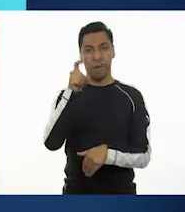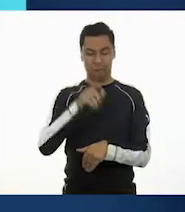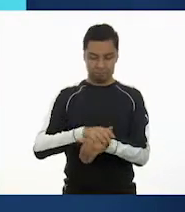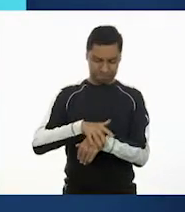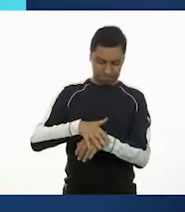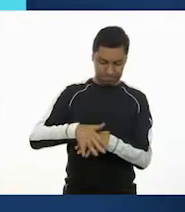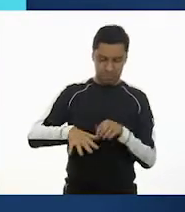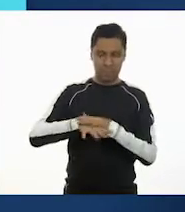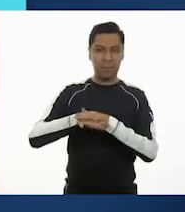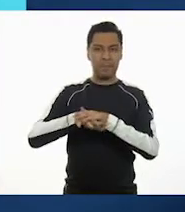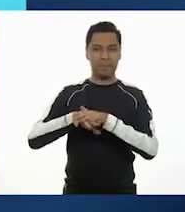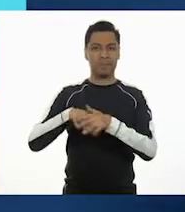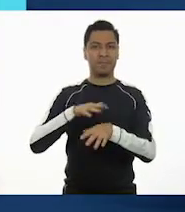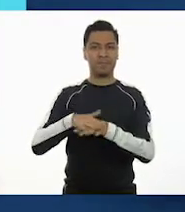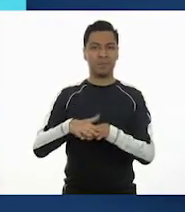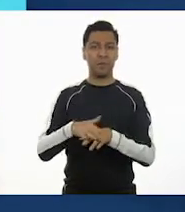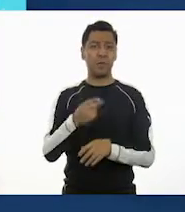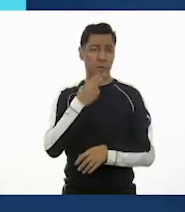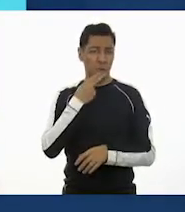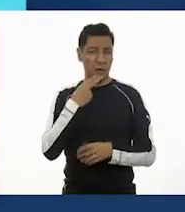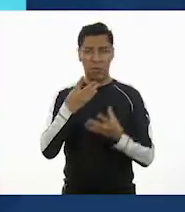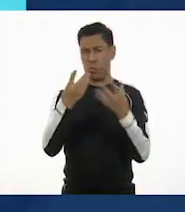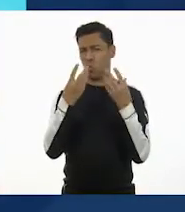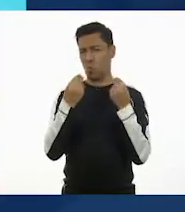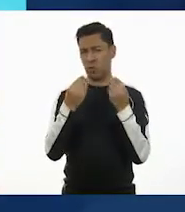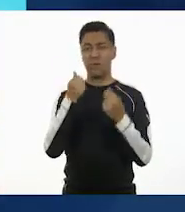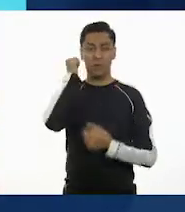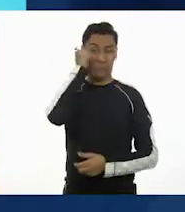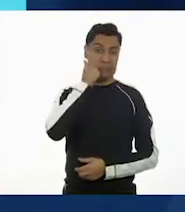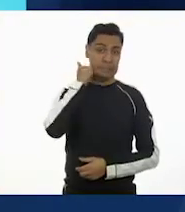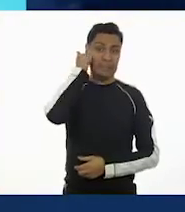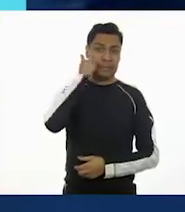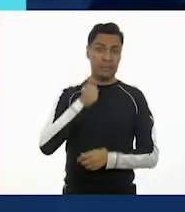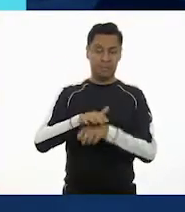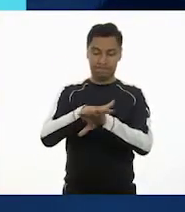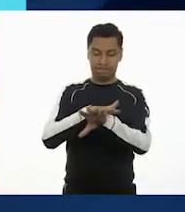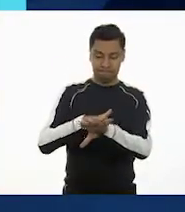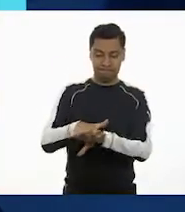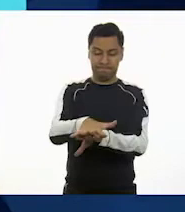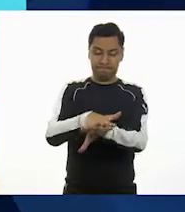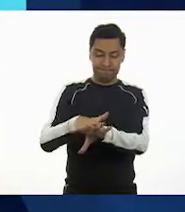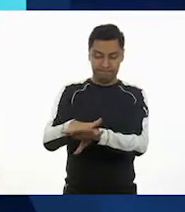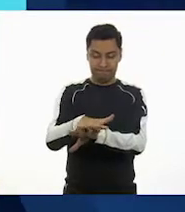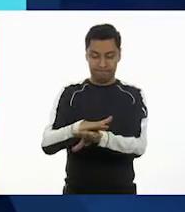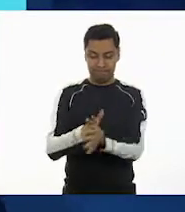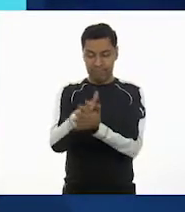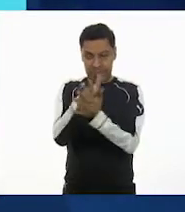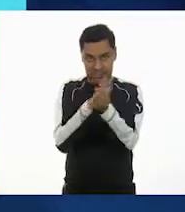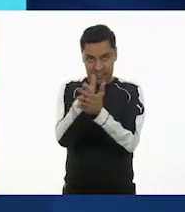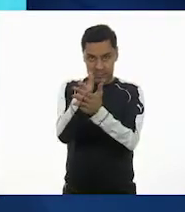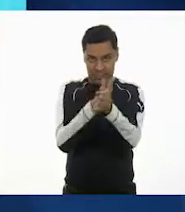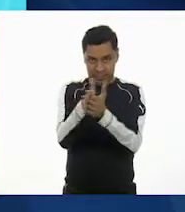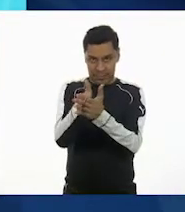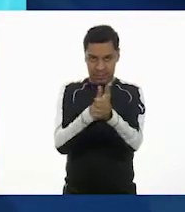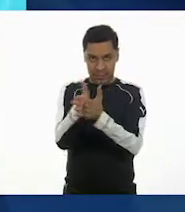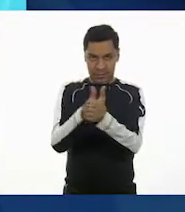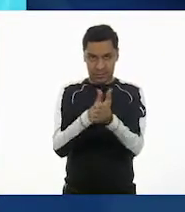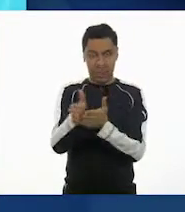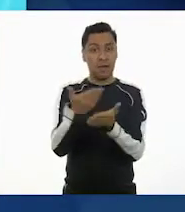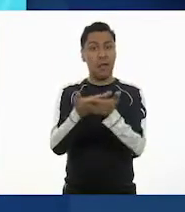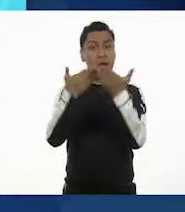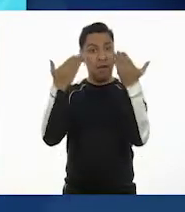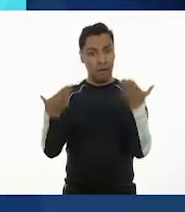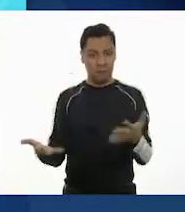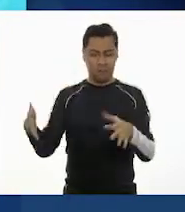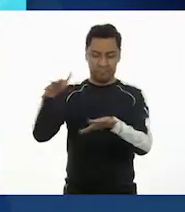manos. Usa suficiente jabón. Frota tus palmas una con la otra. Ahora, frota la palma